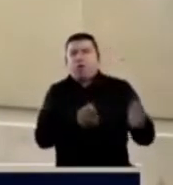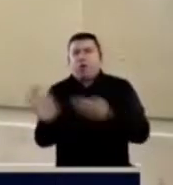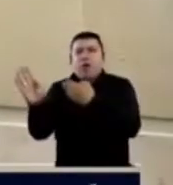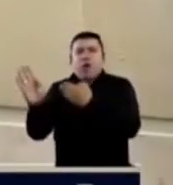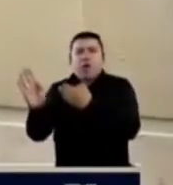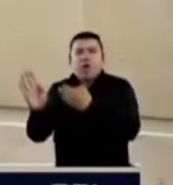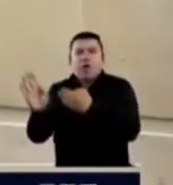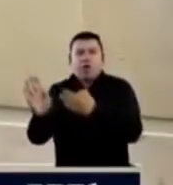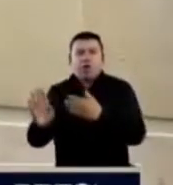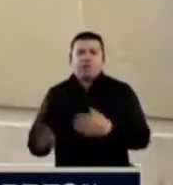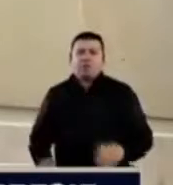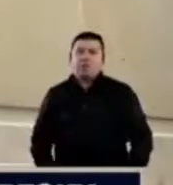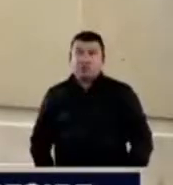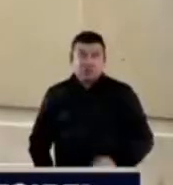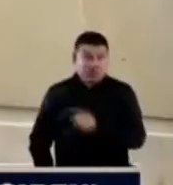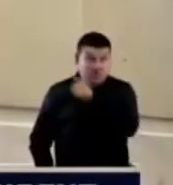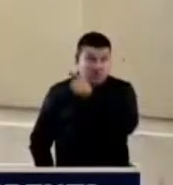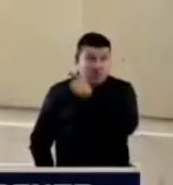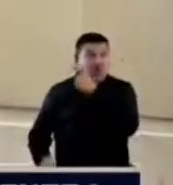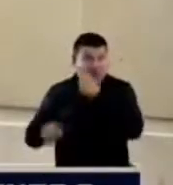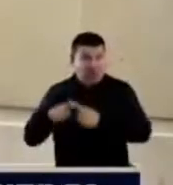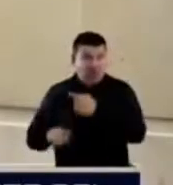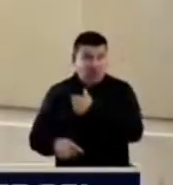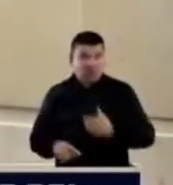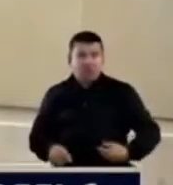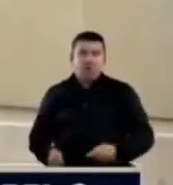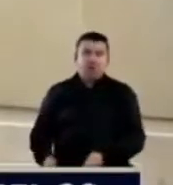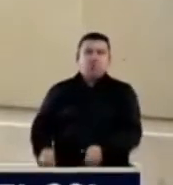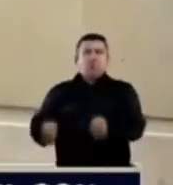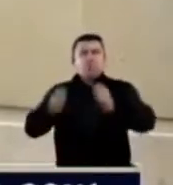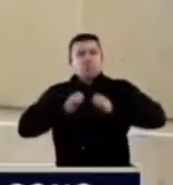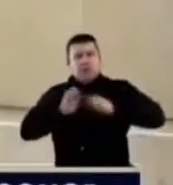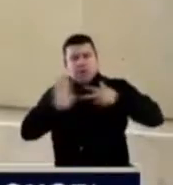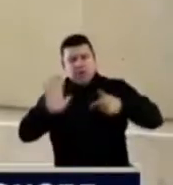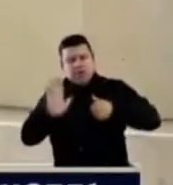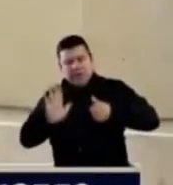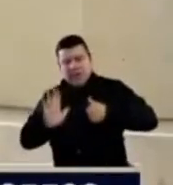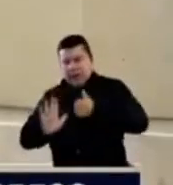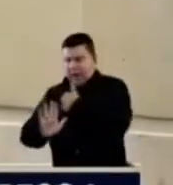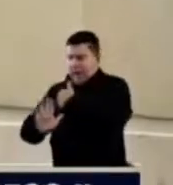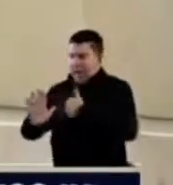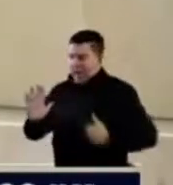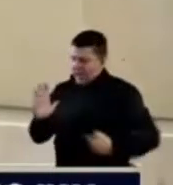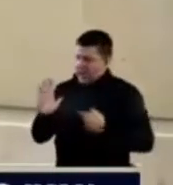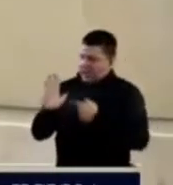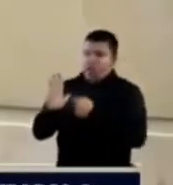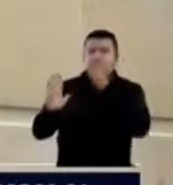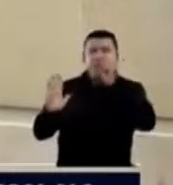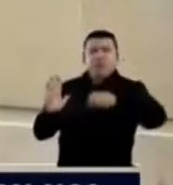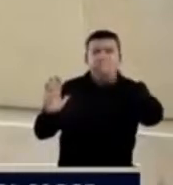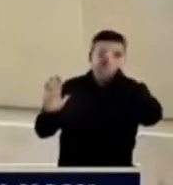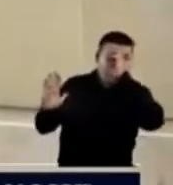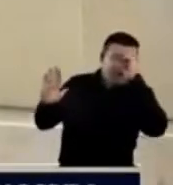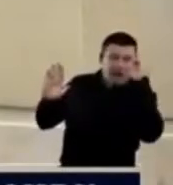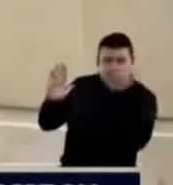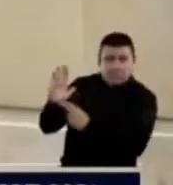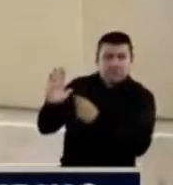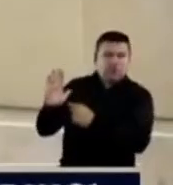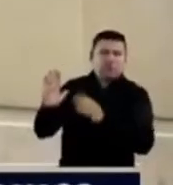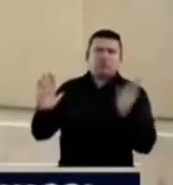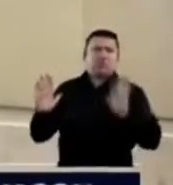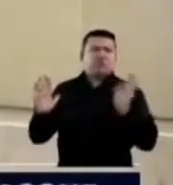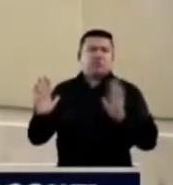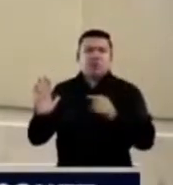argumentos que son falaces, porque ninguno de los argumentos que se han planteado, por ejemplo, para retirar o archivar la propuesta de la reforma a la